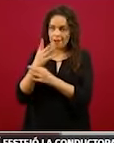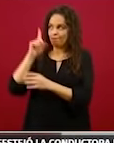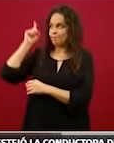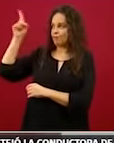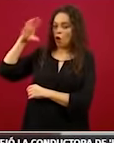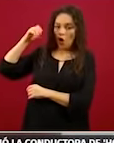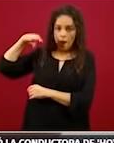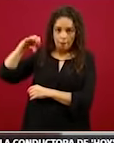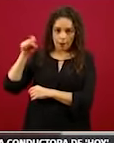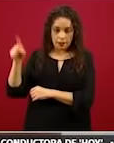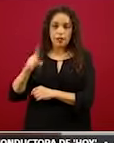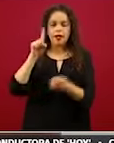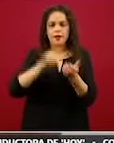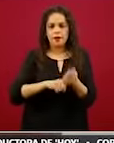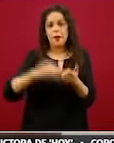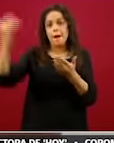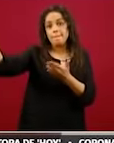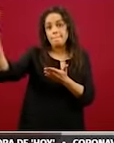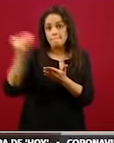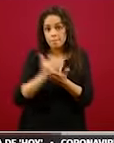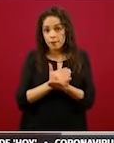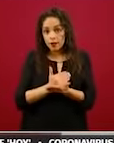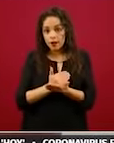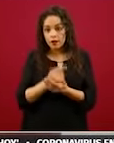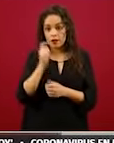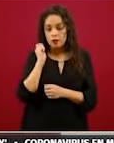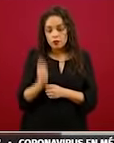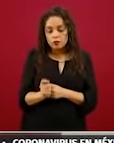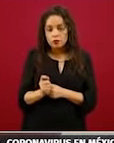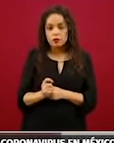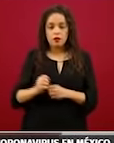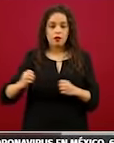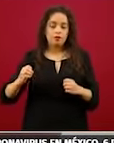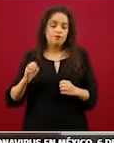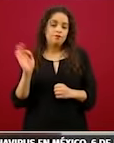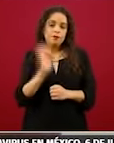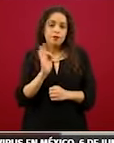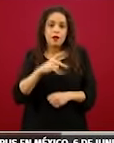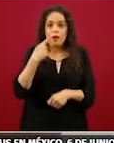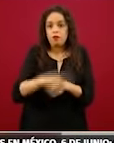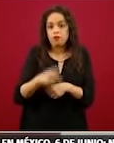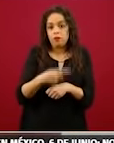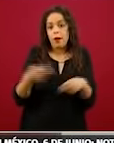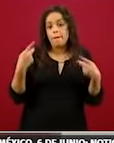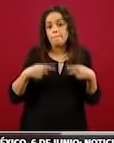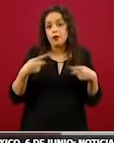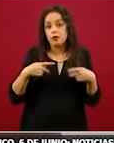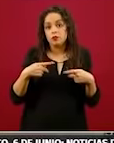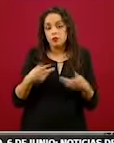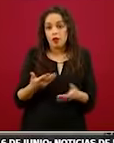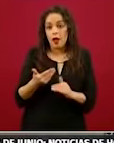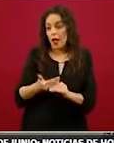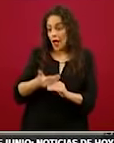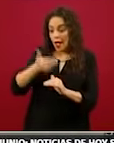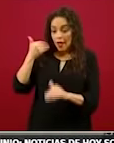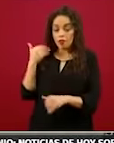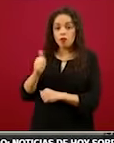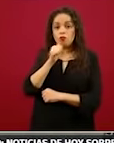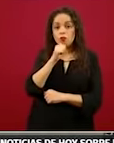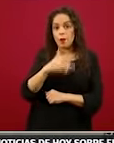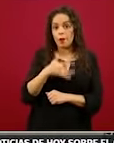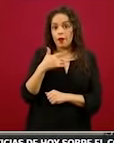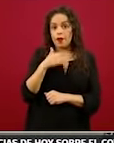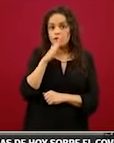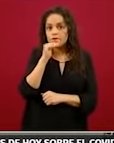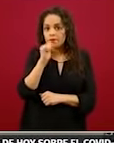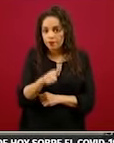disminución potencial de la exposición de un individuo antes de que desarrolle síntomas. Ya comentamos cuál es la evidencia que existe hasta